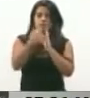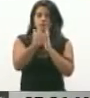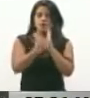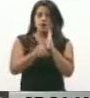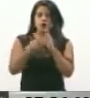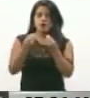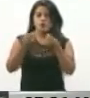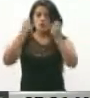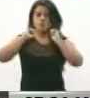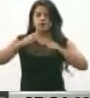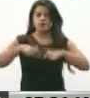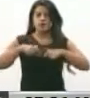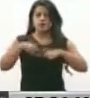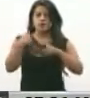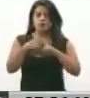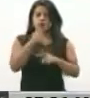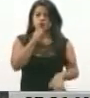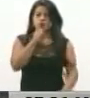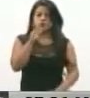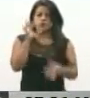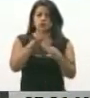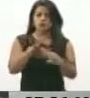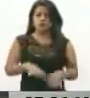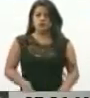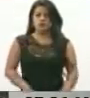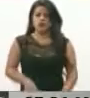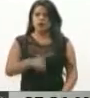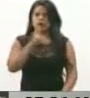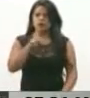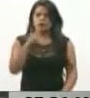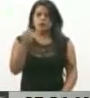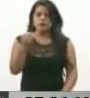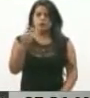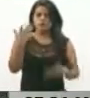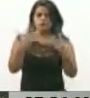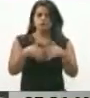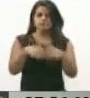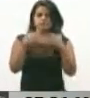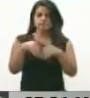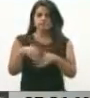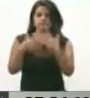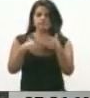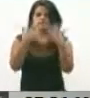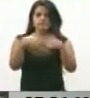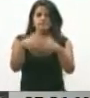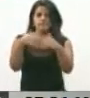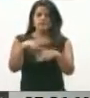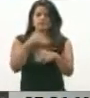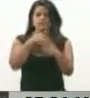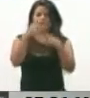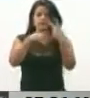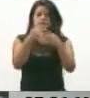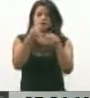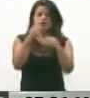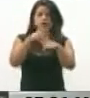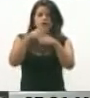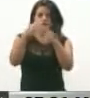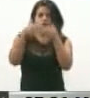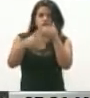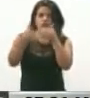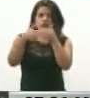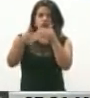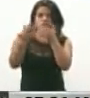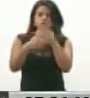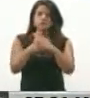medallero y noticias relacionadas. ¿Cómo se va actualizando? ¿Cada cuánto tiempo tienen el proceso de actualización de esos datos? Sí, actualmente se está actualizando cada